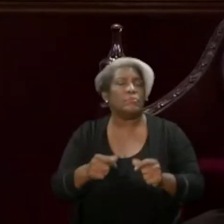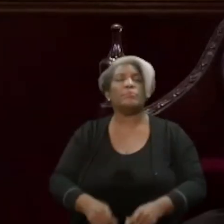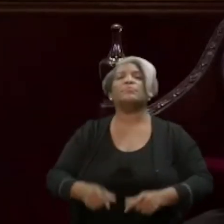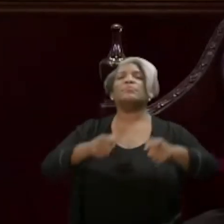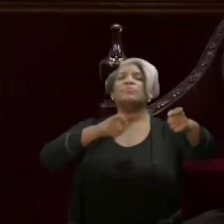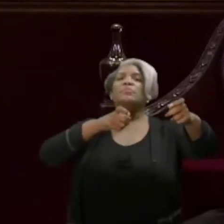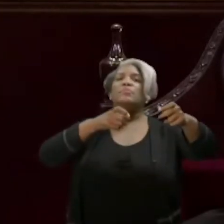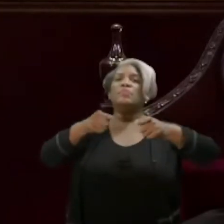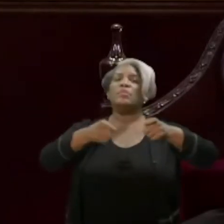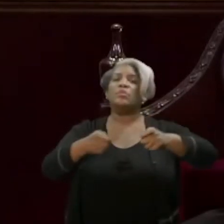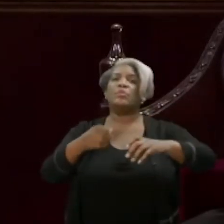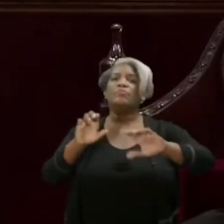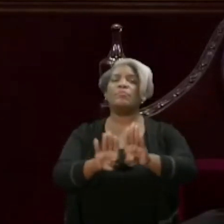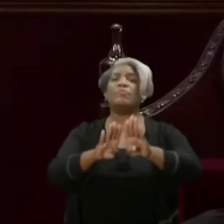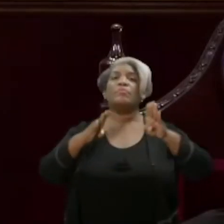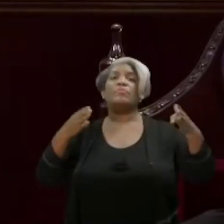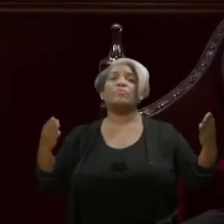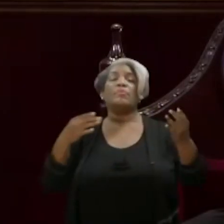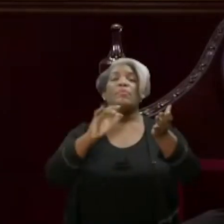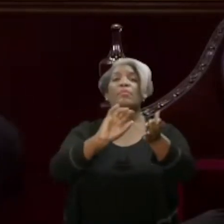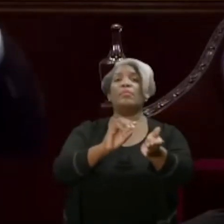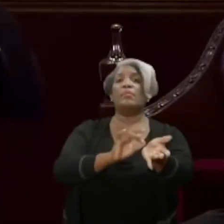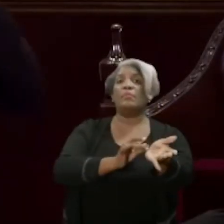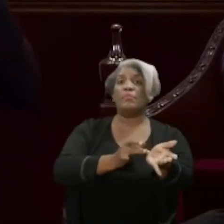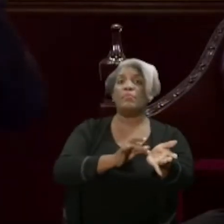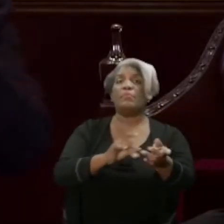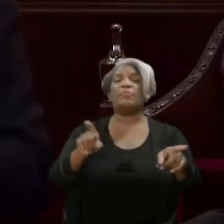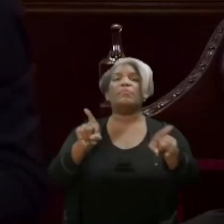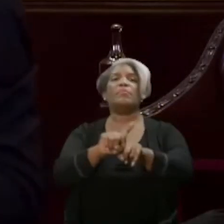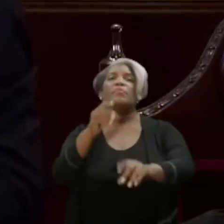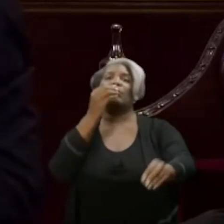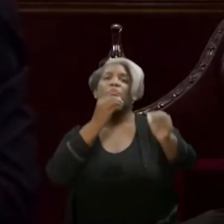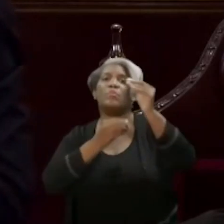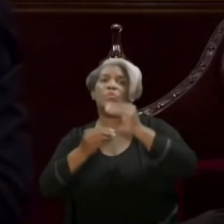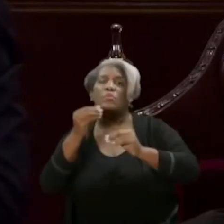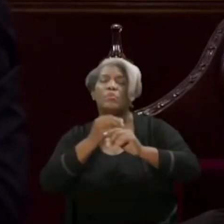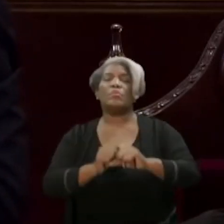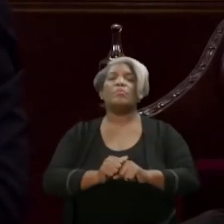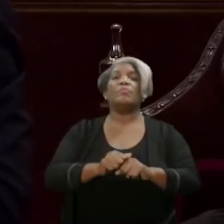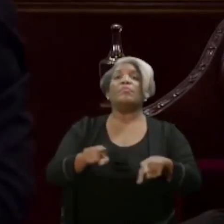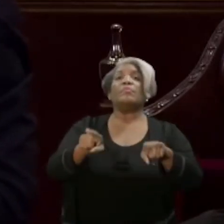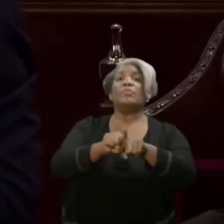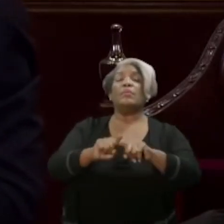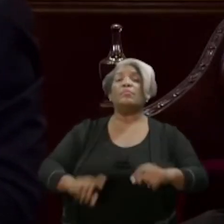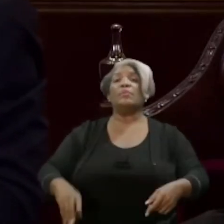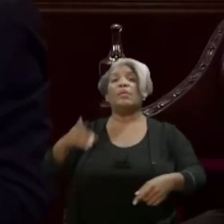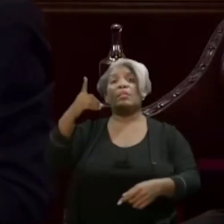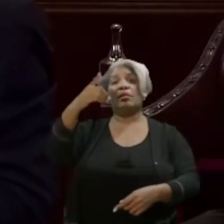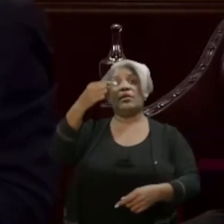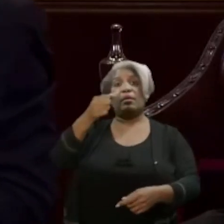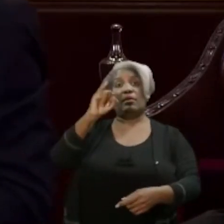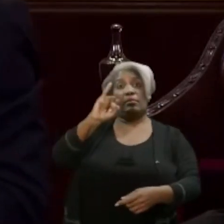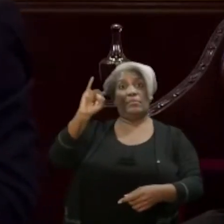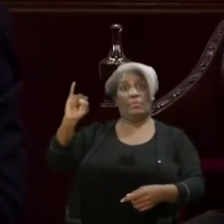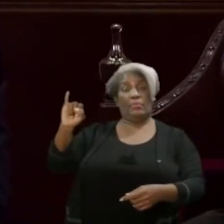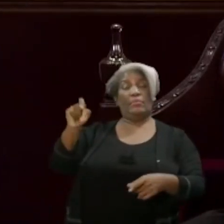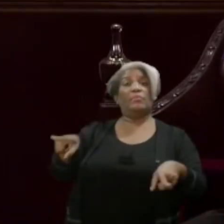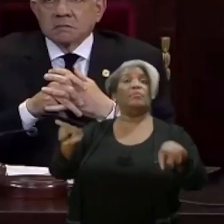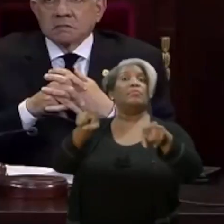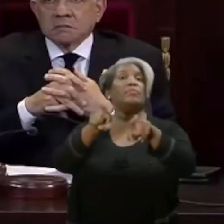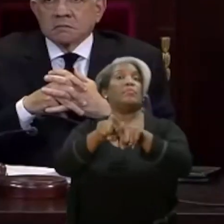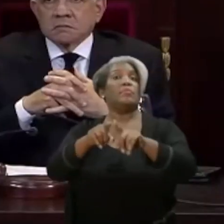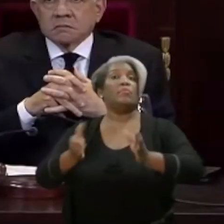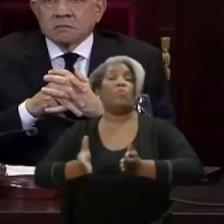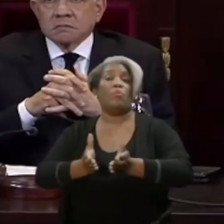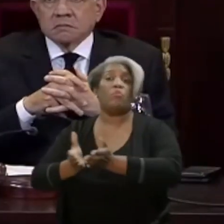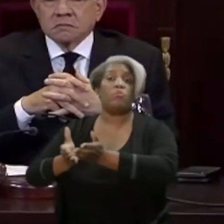de Medicamentos, Alimentos y Productos Sanitarios, los trámites de las Direcciones Generales de Impuestos Internos y de Aduanas, en particular el programa